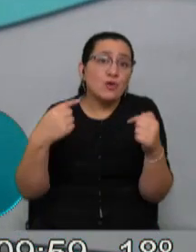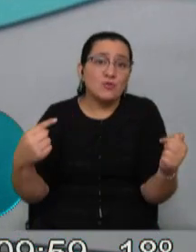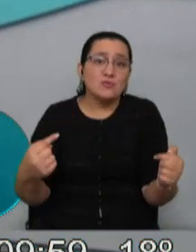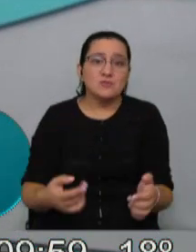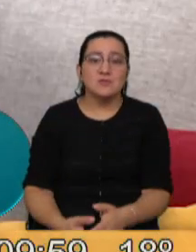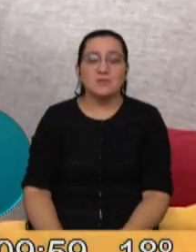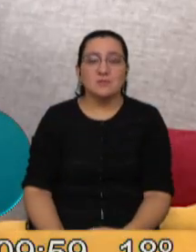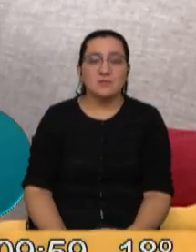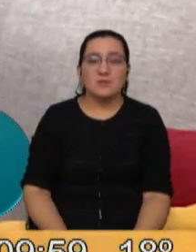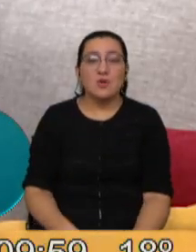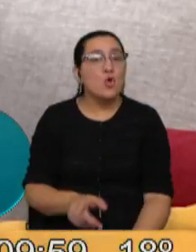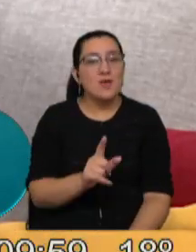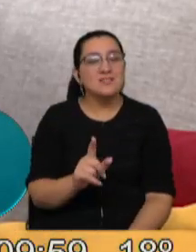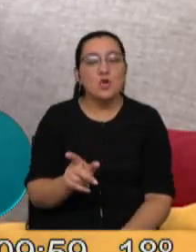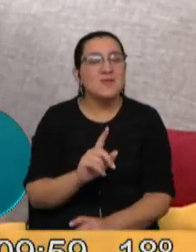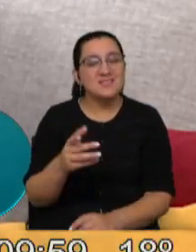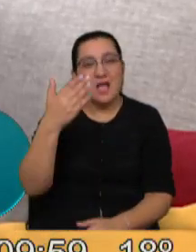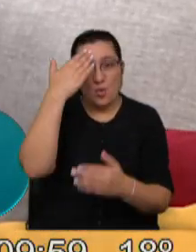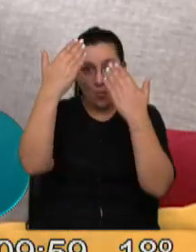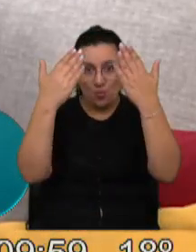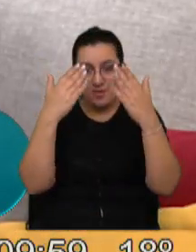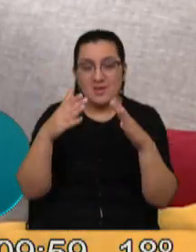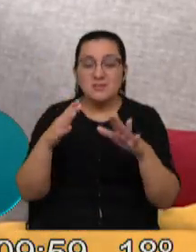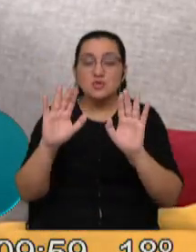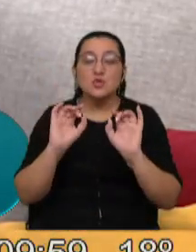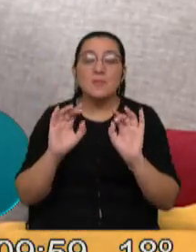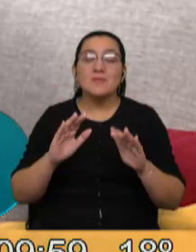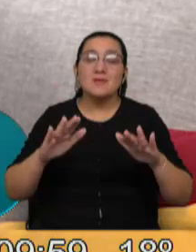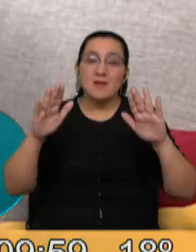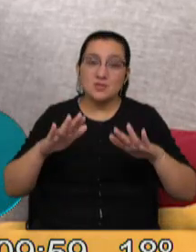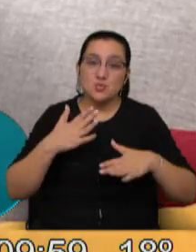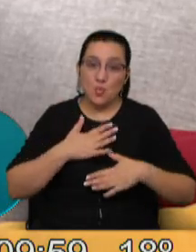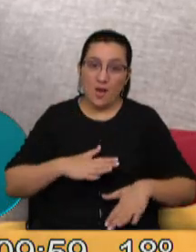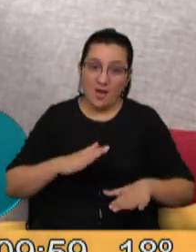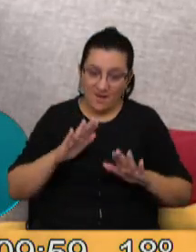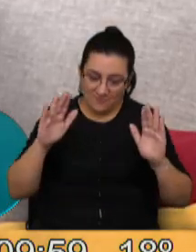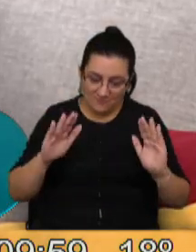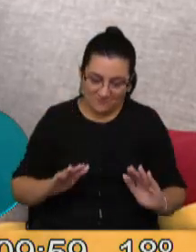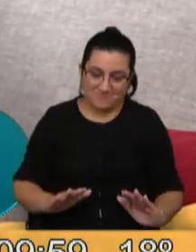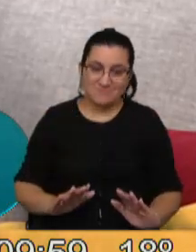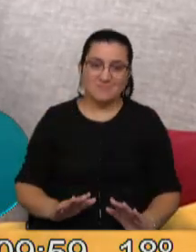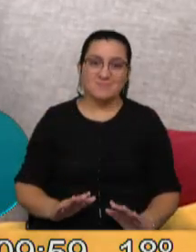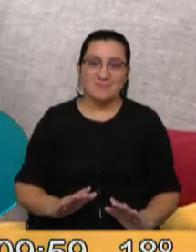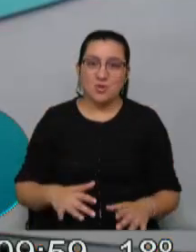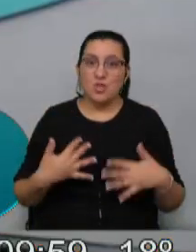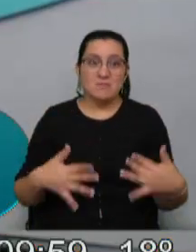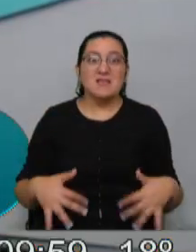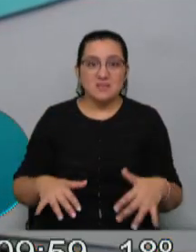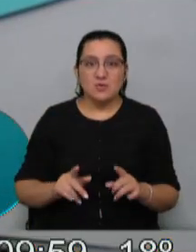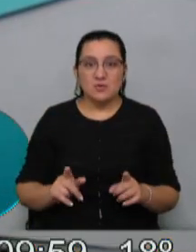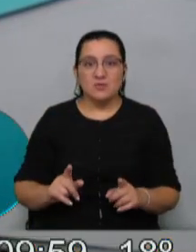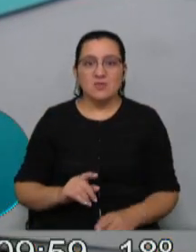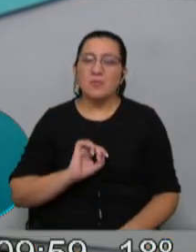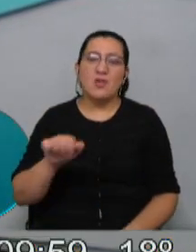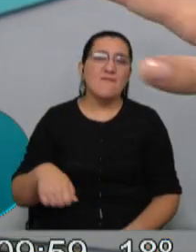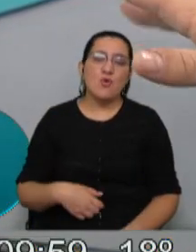estamos diciendo. No es eso, es... Para que baje un poco la intensidad, sí, porque después lo voy a seguir saludando. Lo voy a saludar, pero cuando esté más tranquilo... Ah, después no le dan más